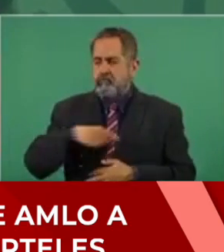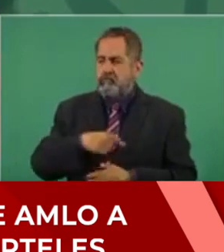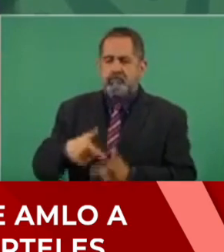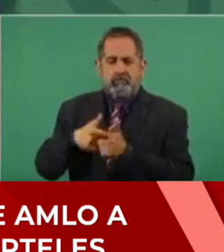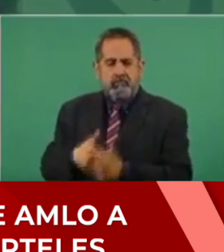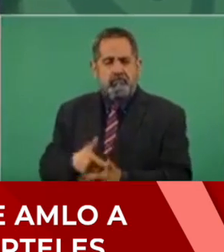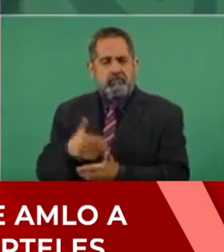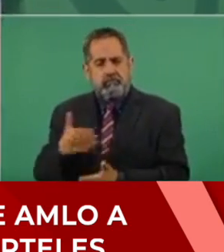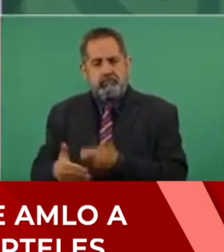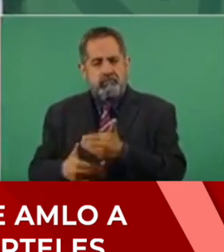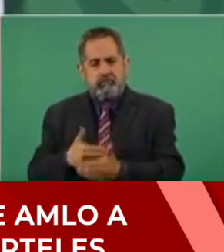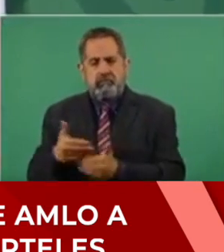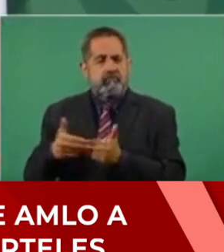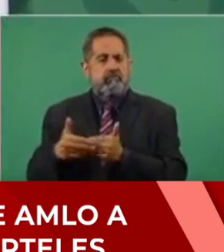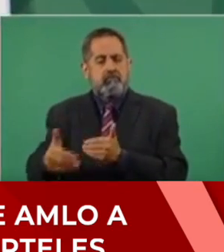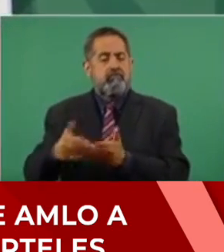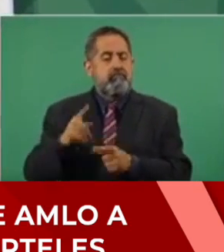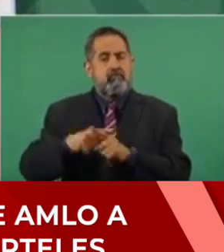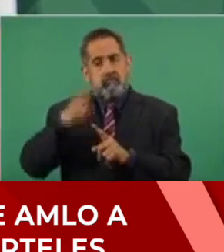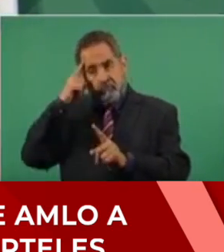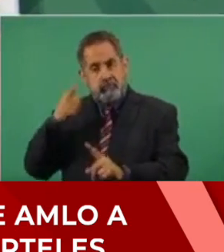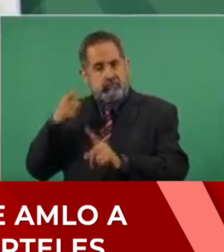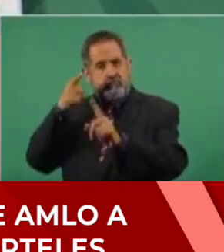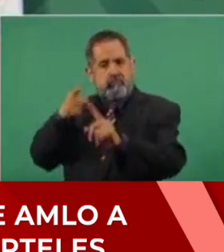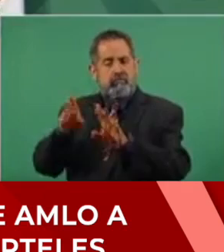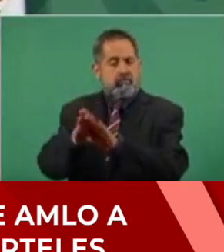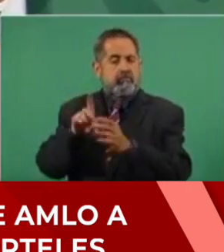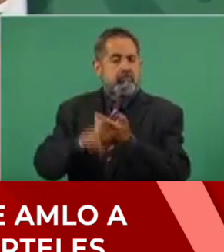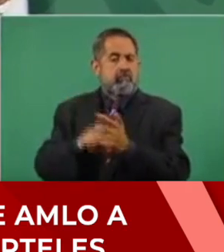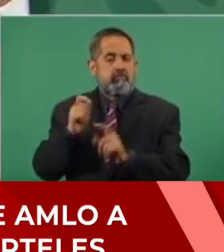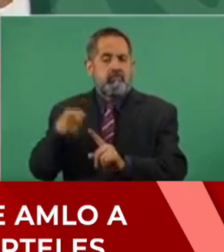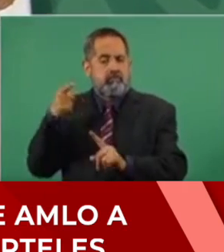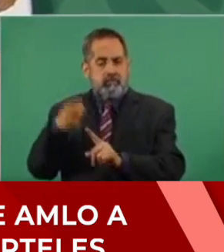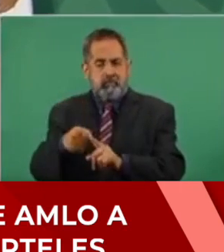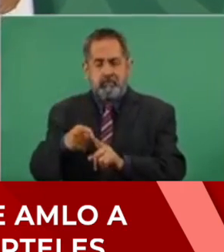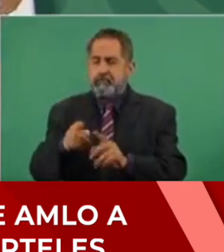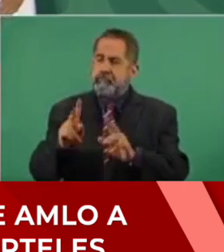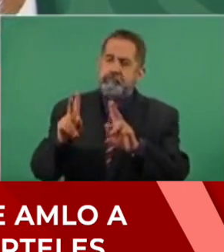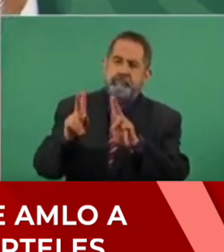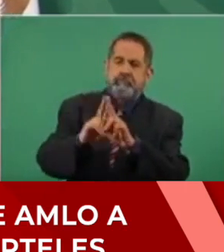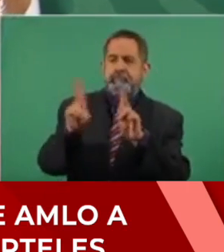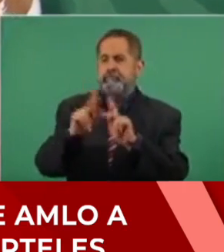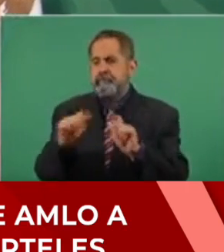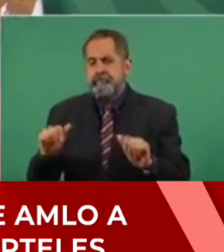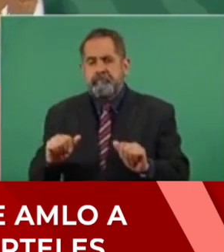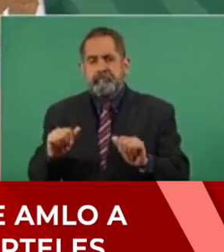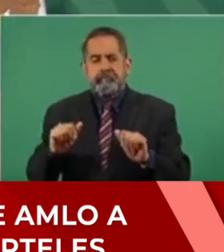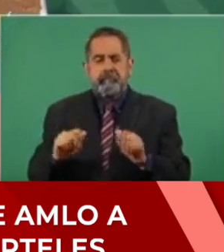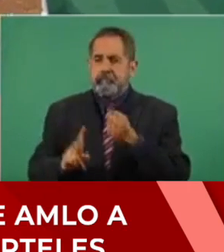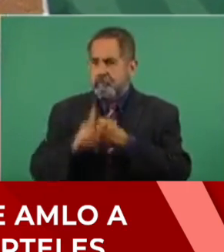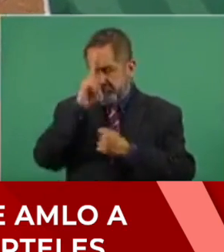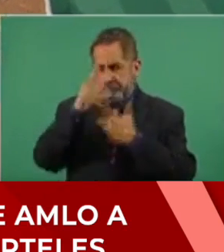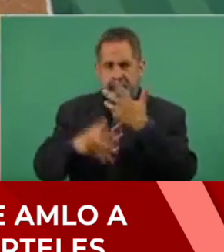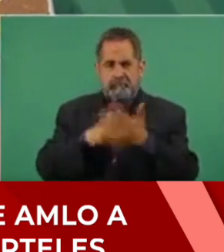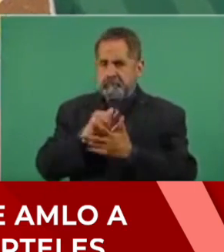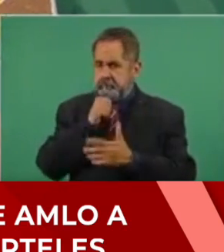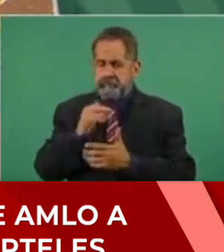avanzando. El propósito es conseguir la paz, que no haya violencia,